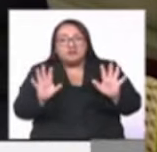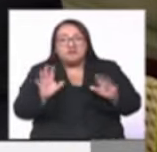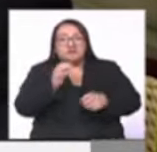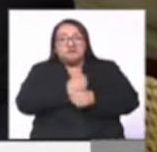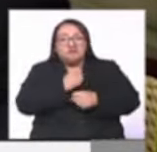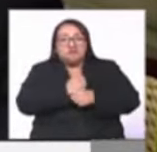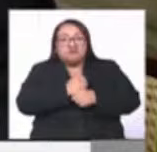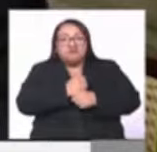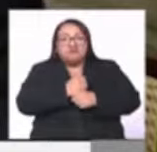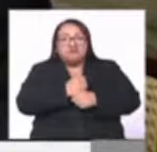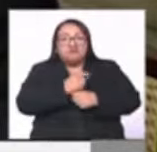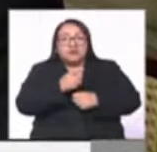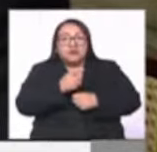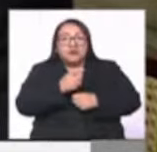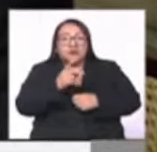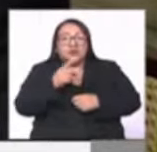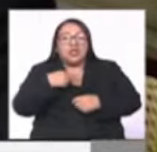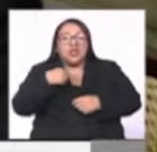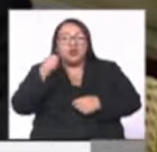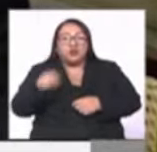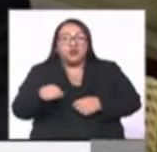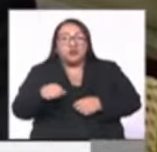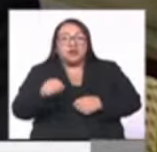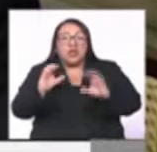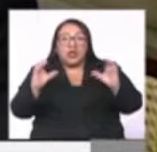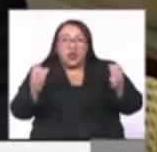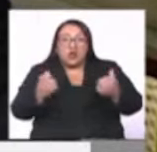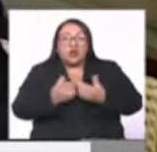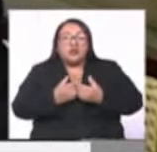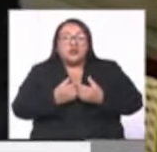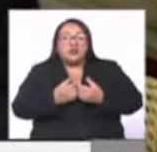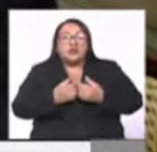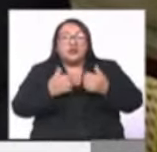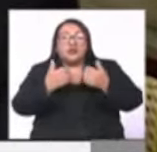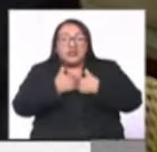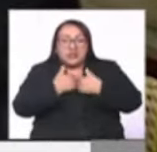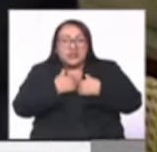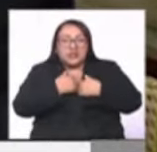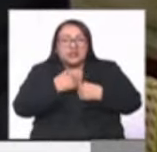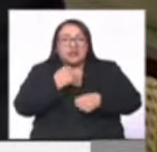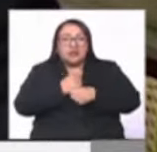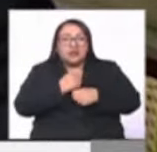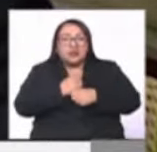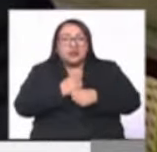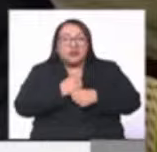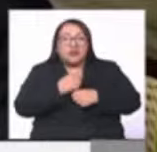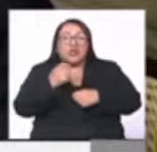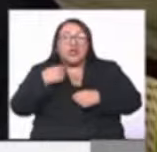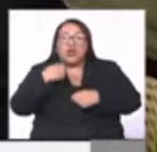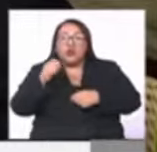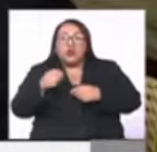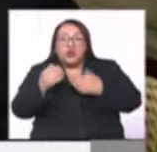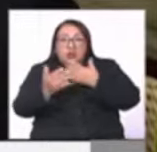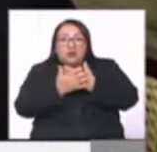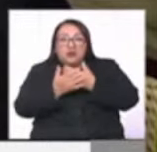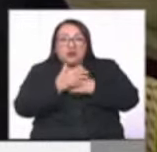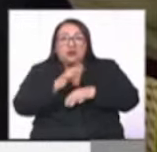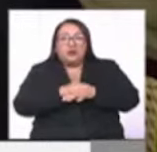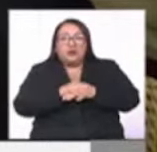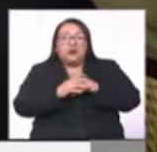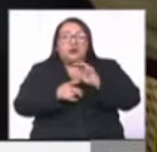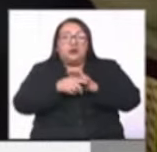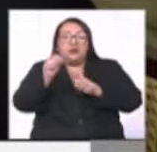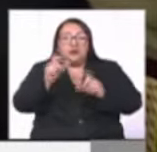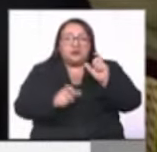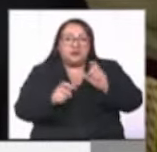ejercicio del yus puniendi El Congreso de la República tiene el ejercicio del yus puniendi frente a derechos fundamentales de